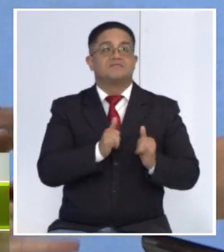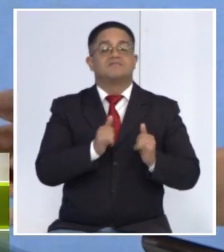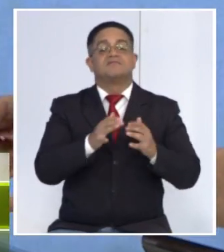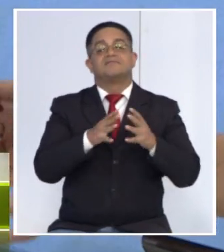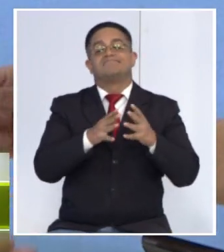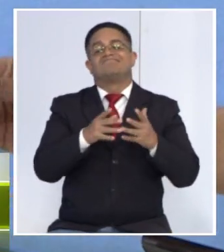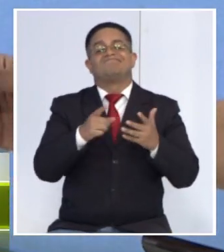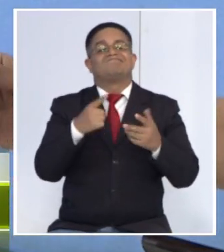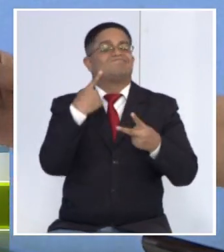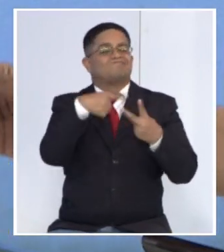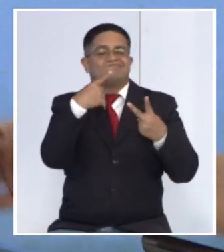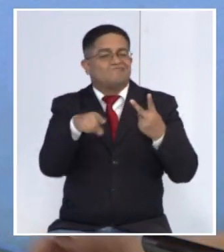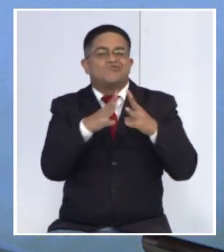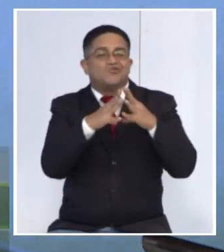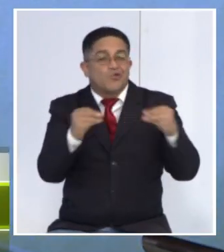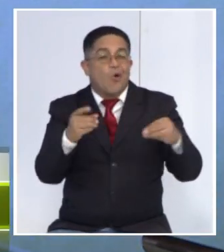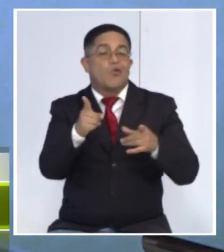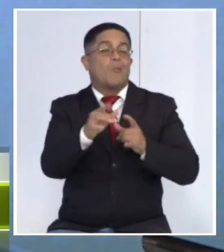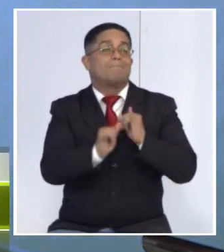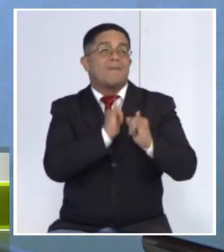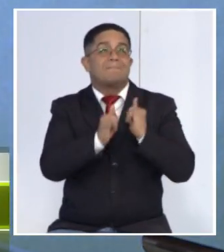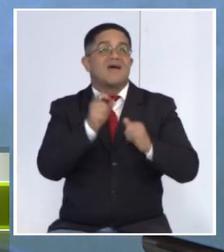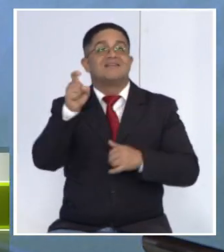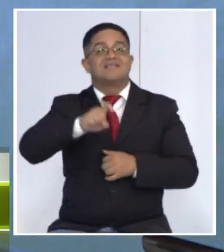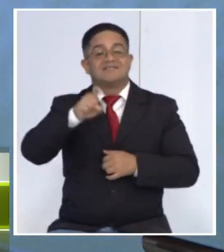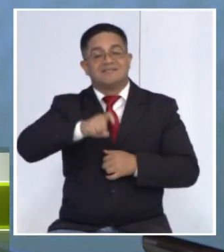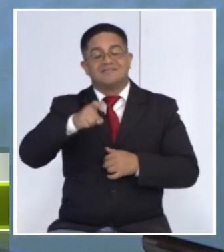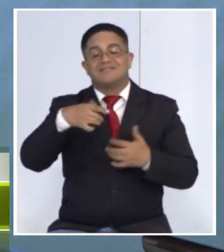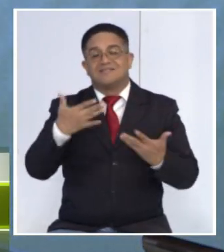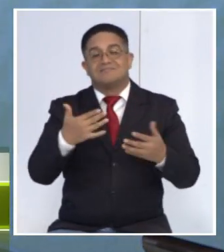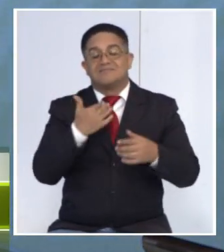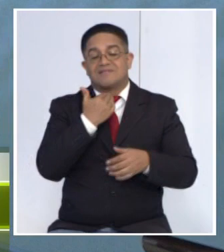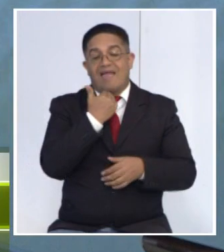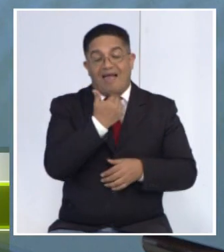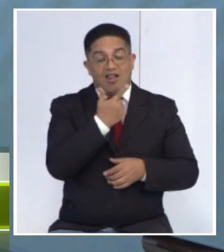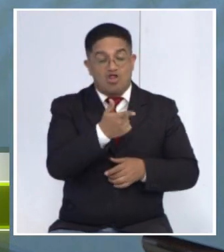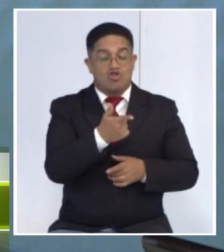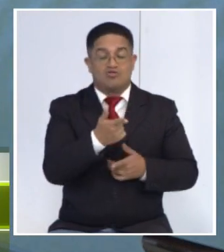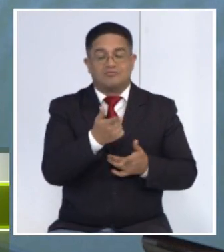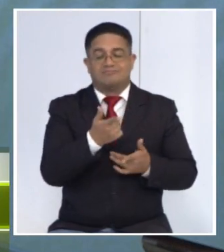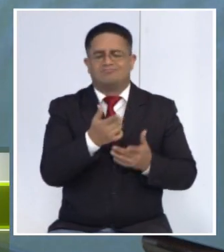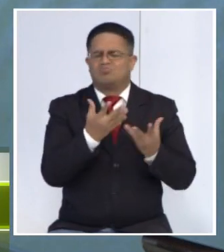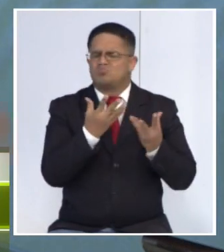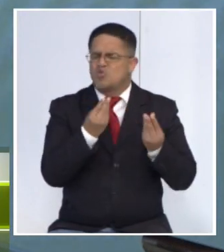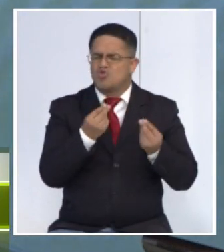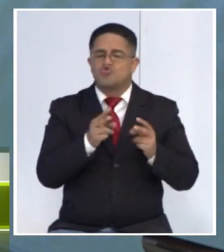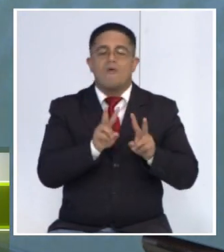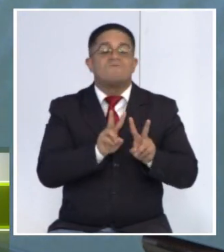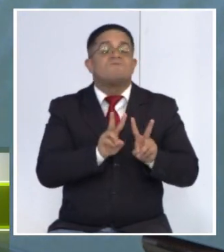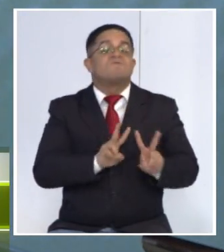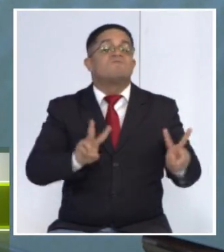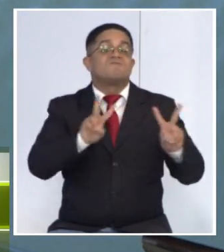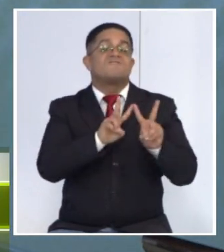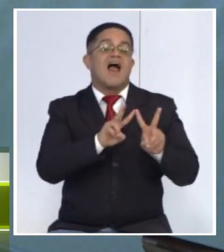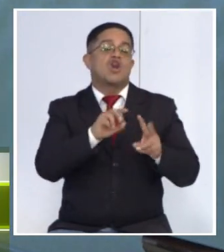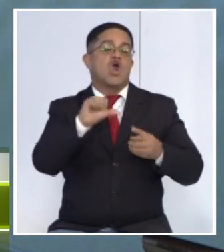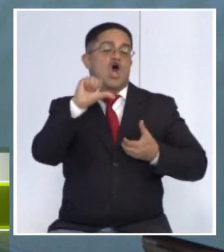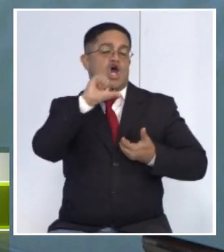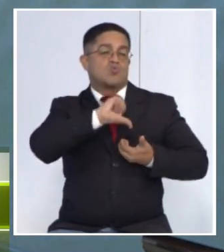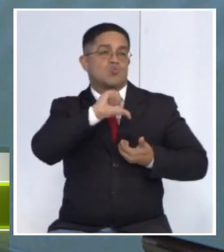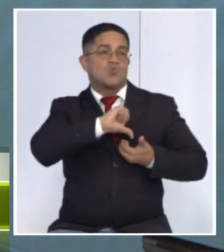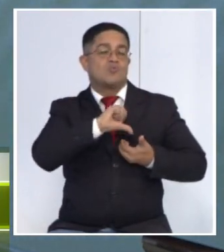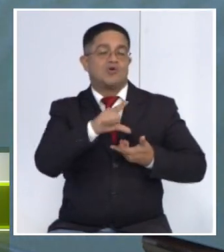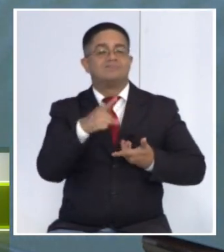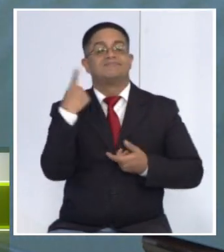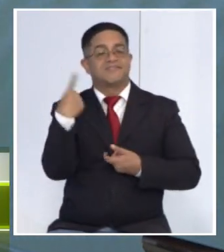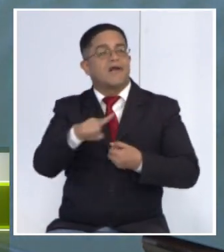bebé necesita. Es un alimento de alto valor biológico, una proteína de alta especificidad para todo